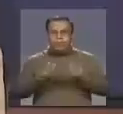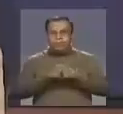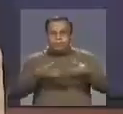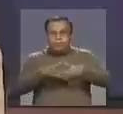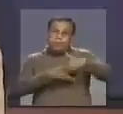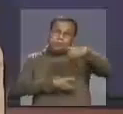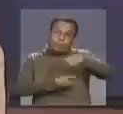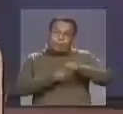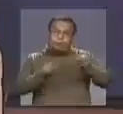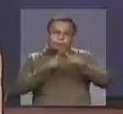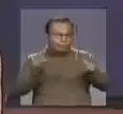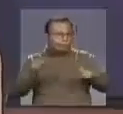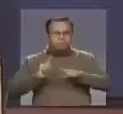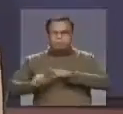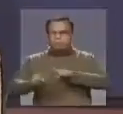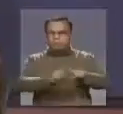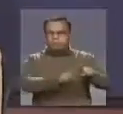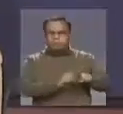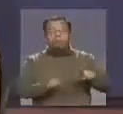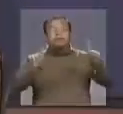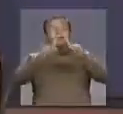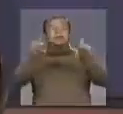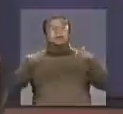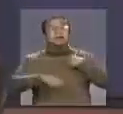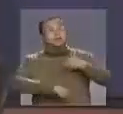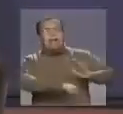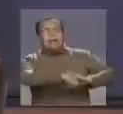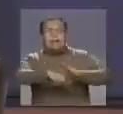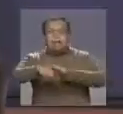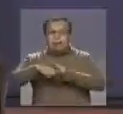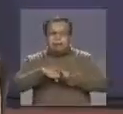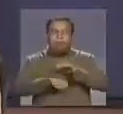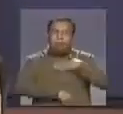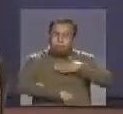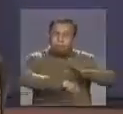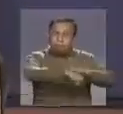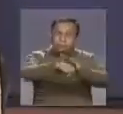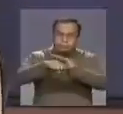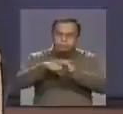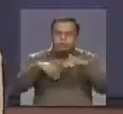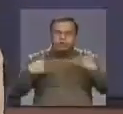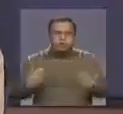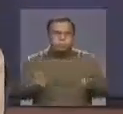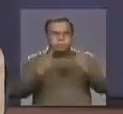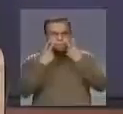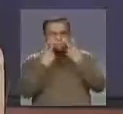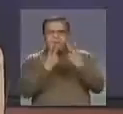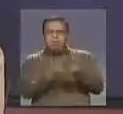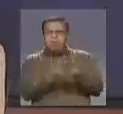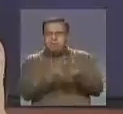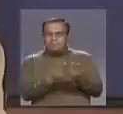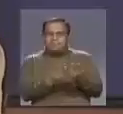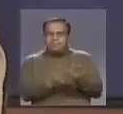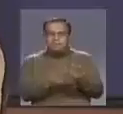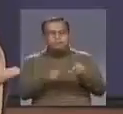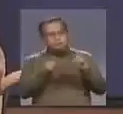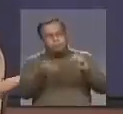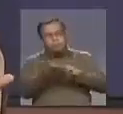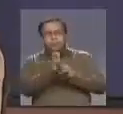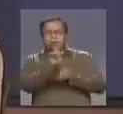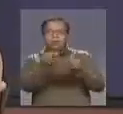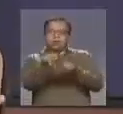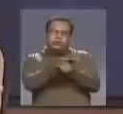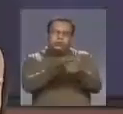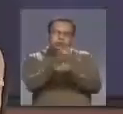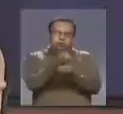afro desde todas sus perspectivas, pero eso es un llamamiento también a mirar cómo no superar ciertas